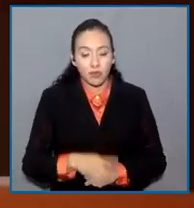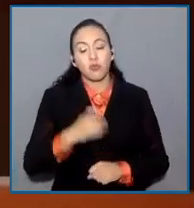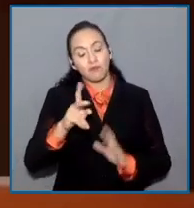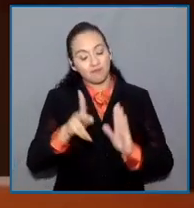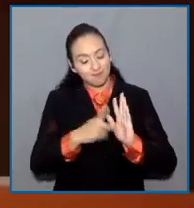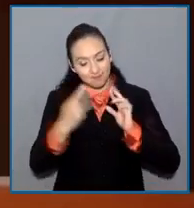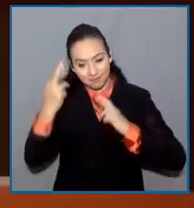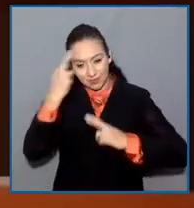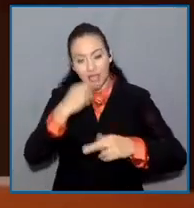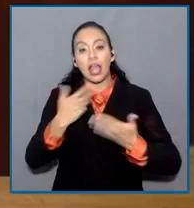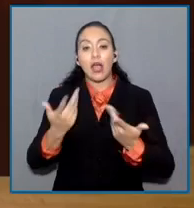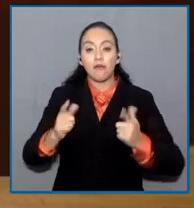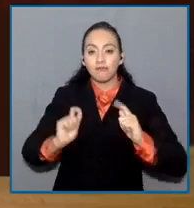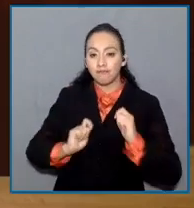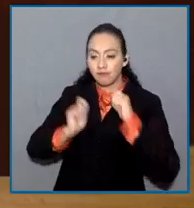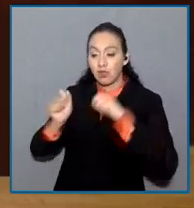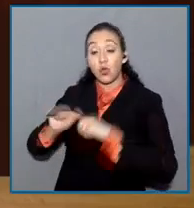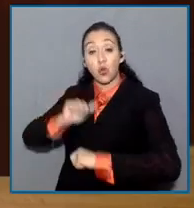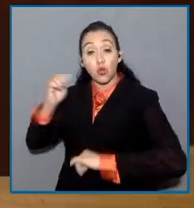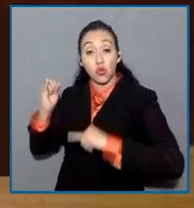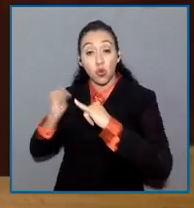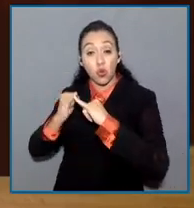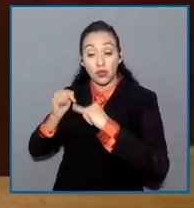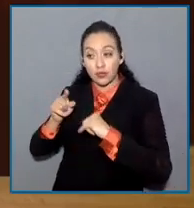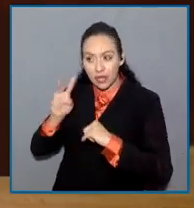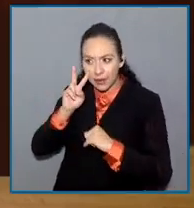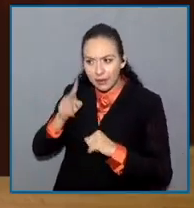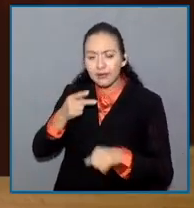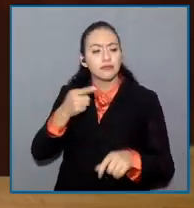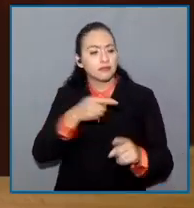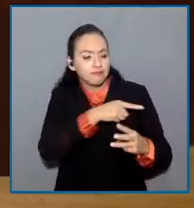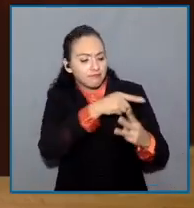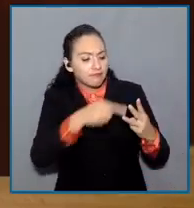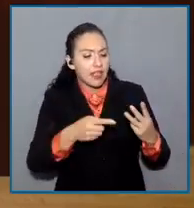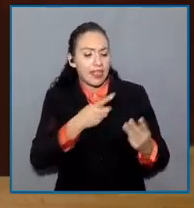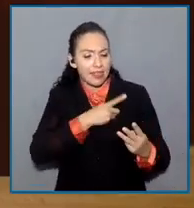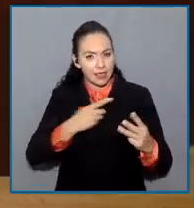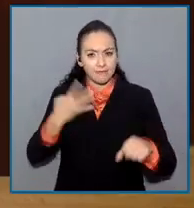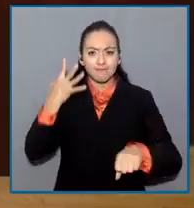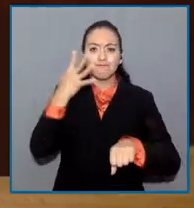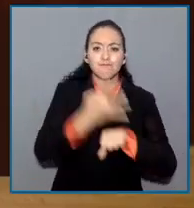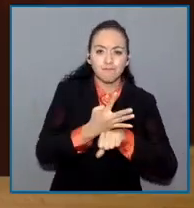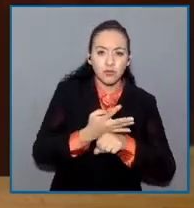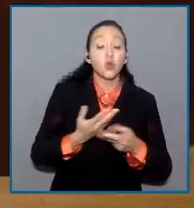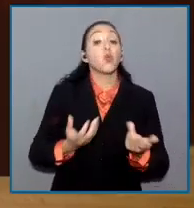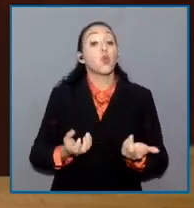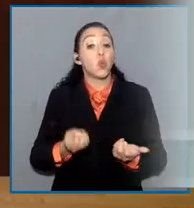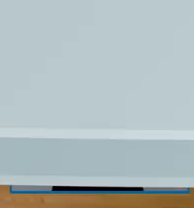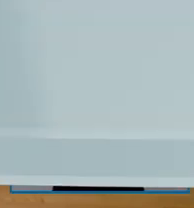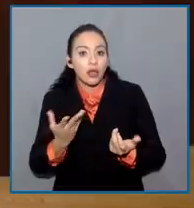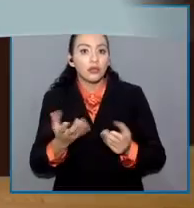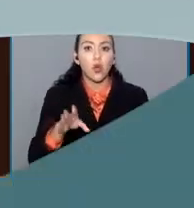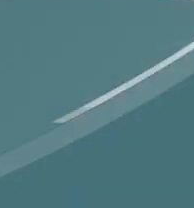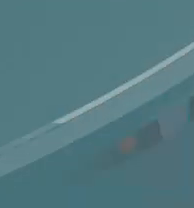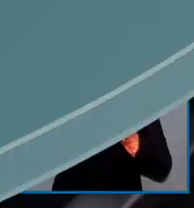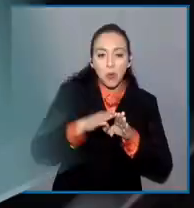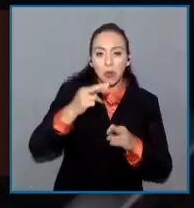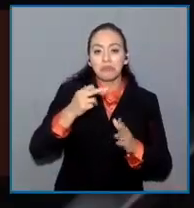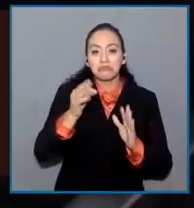imponer las sanciones correspondientes, aunque no se revelaron los detalles de las mismas.